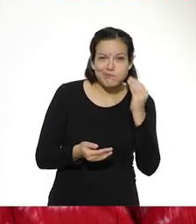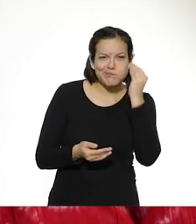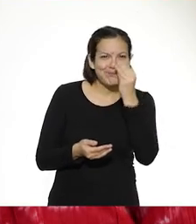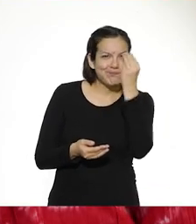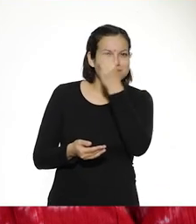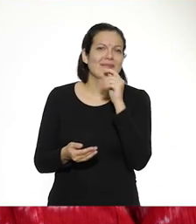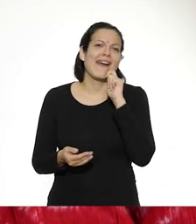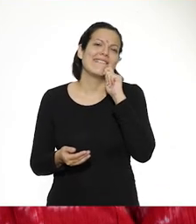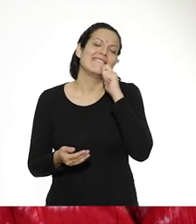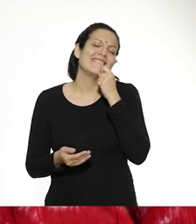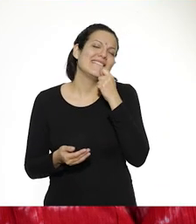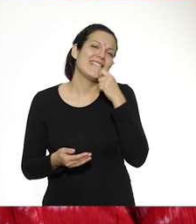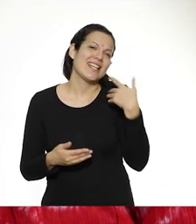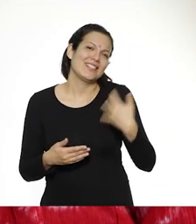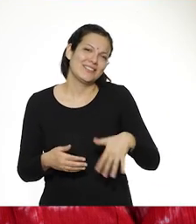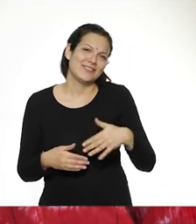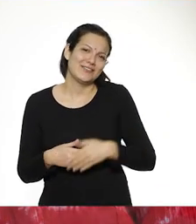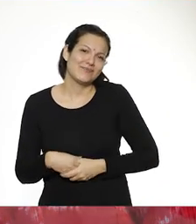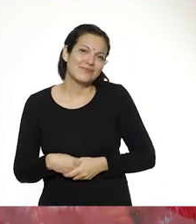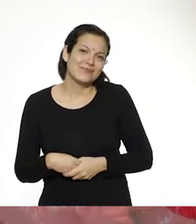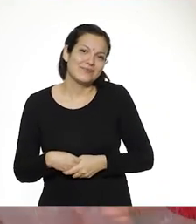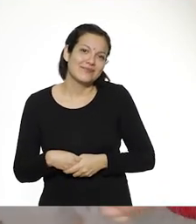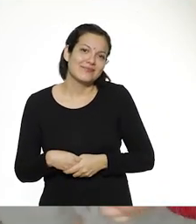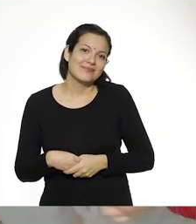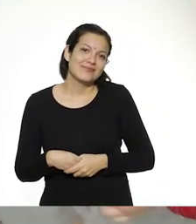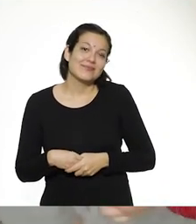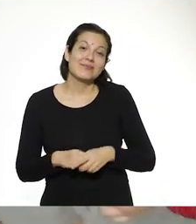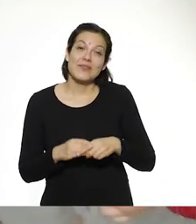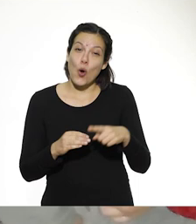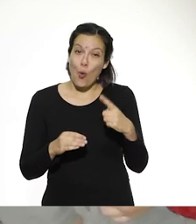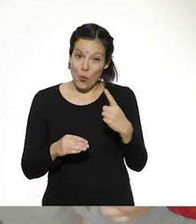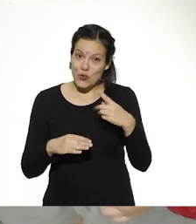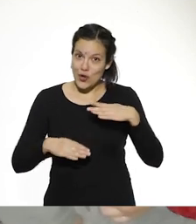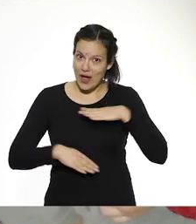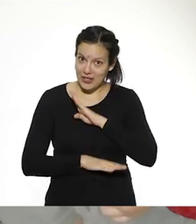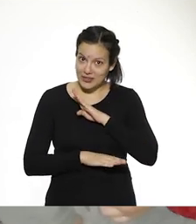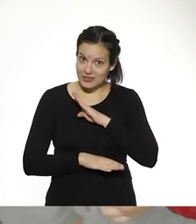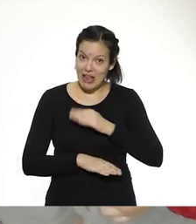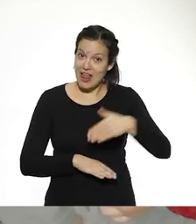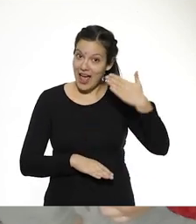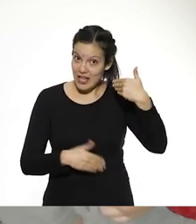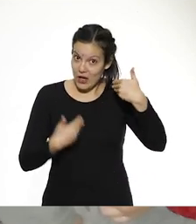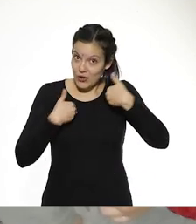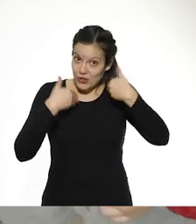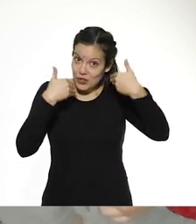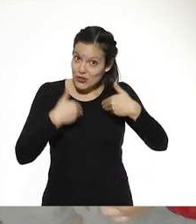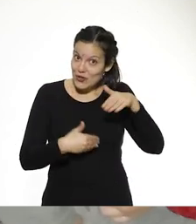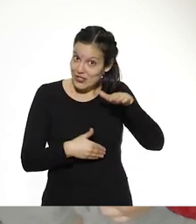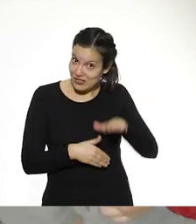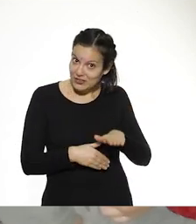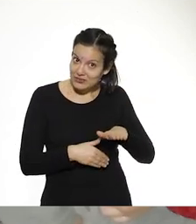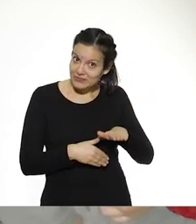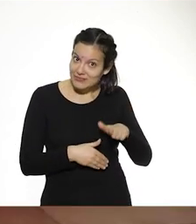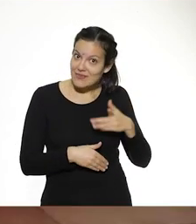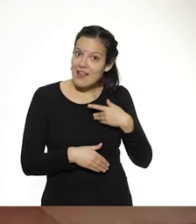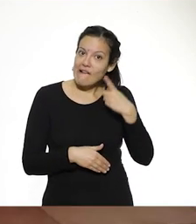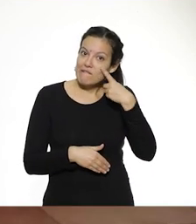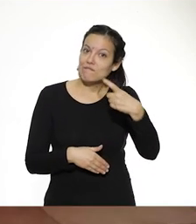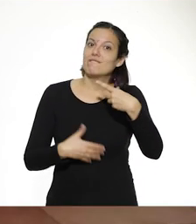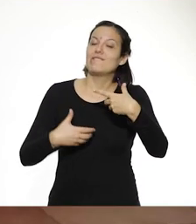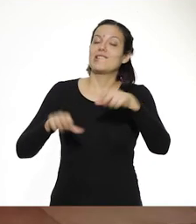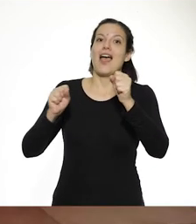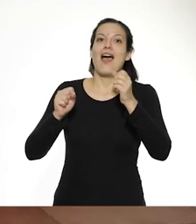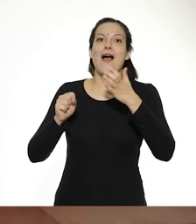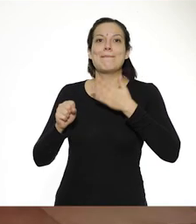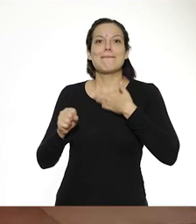Qué lindos momentos, ¿eh? En uno de esos actos, cuando yo era chico, fue que descubrí mi